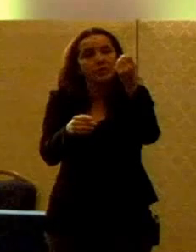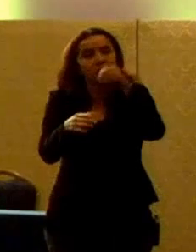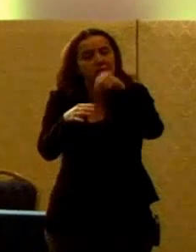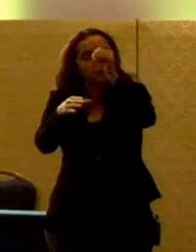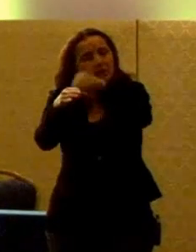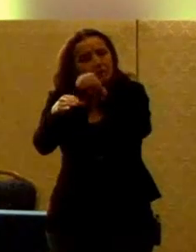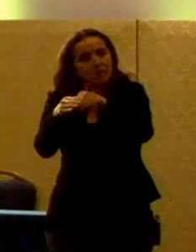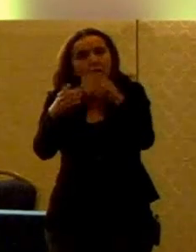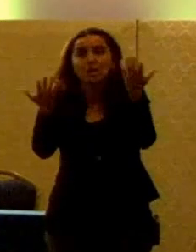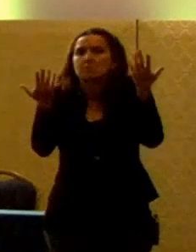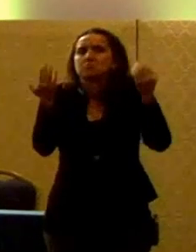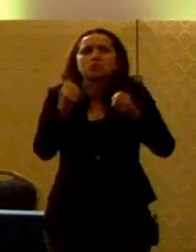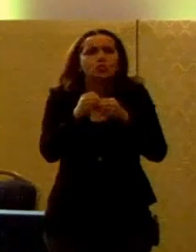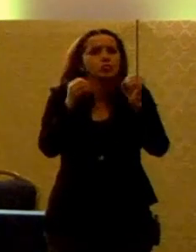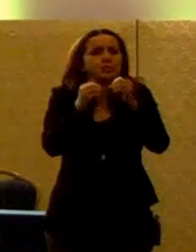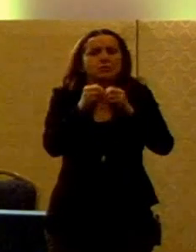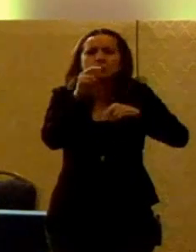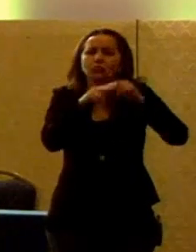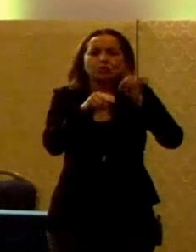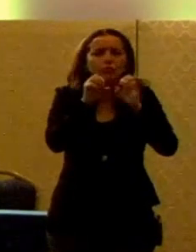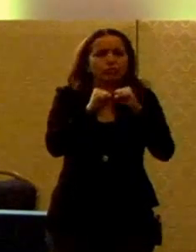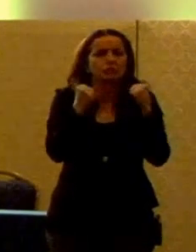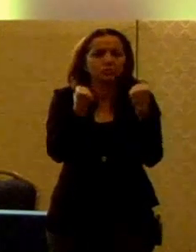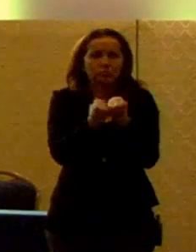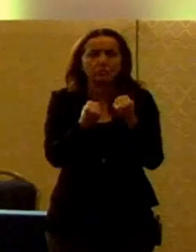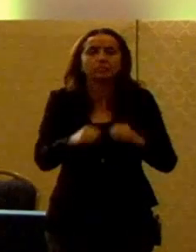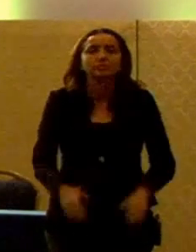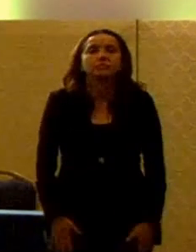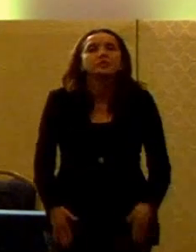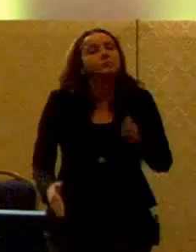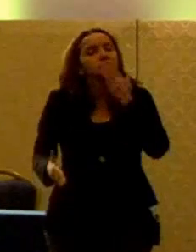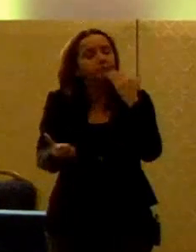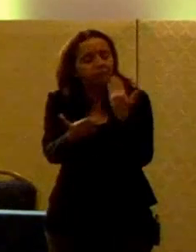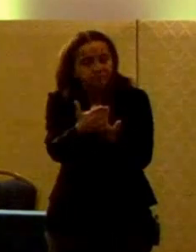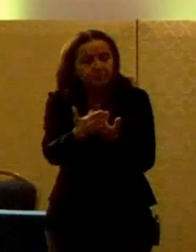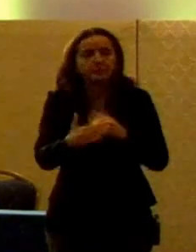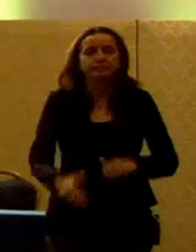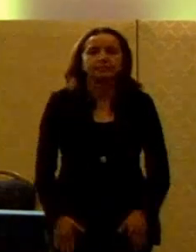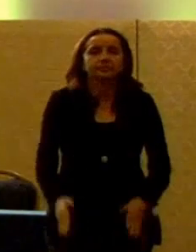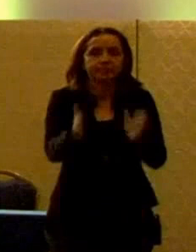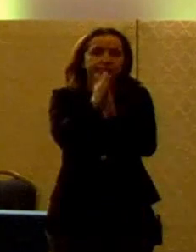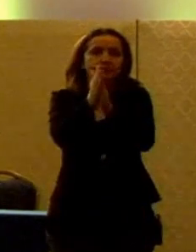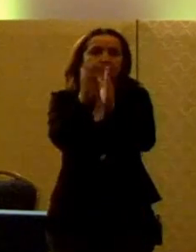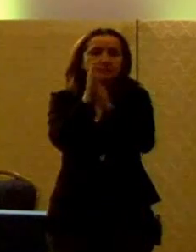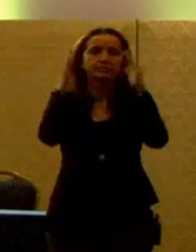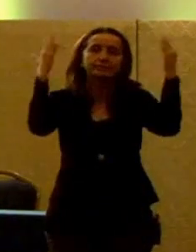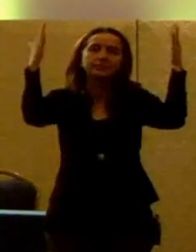de obras o acciones orientadas a la reducción de riesgos. Pues muchísimas gracias.